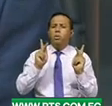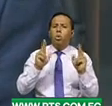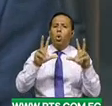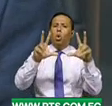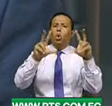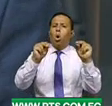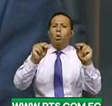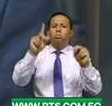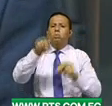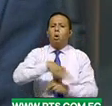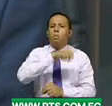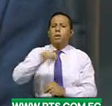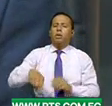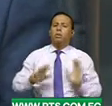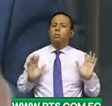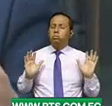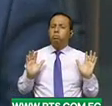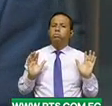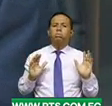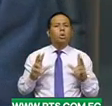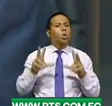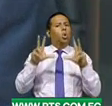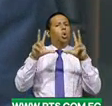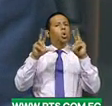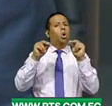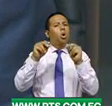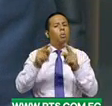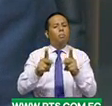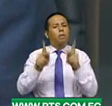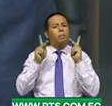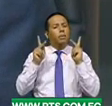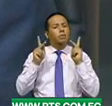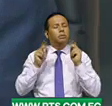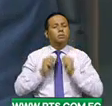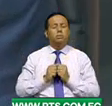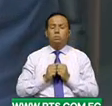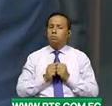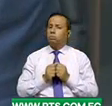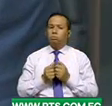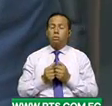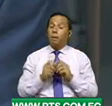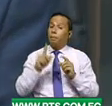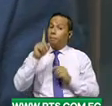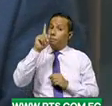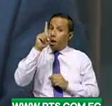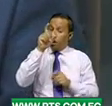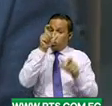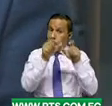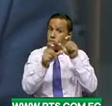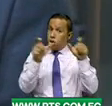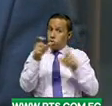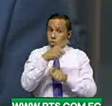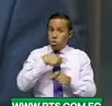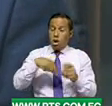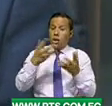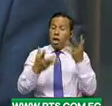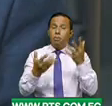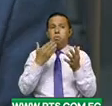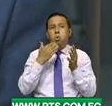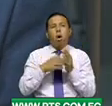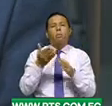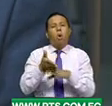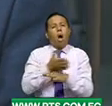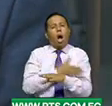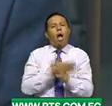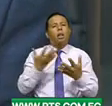permisos de intendencia. Por lo tanto, no se va a permitir, no se va a dar esos permisos. Sin embargo, aquellas actividades que ya